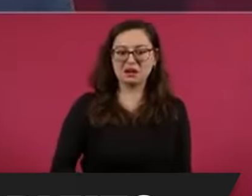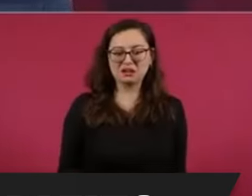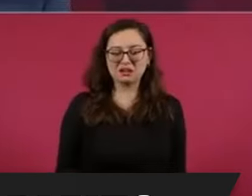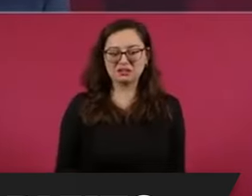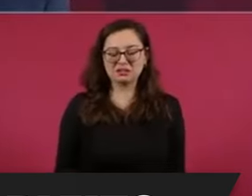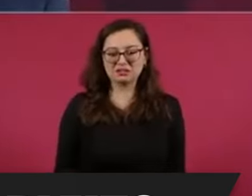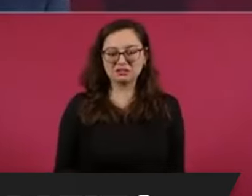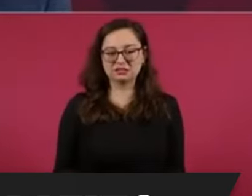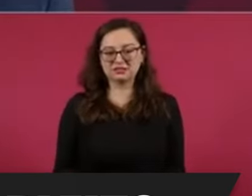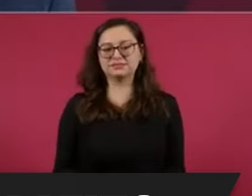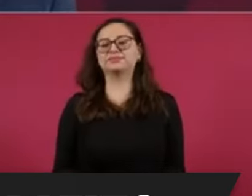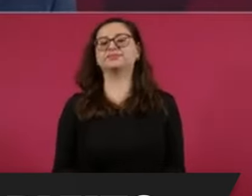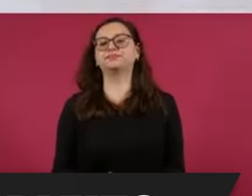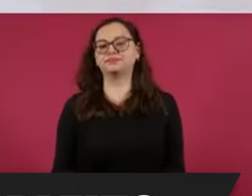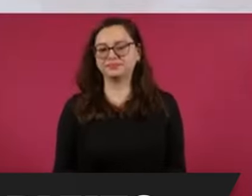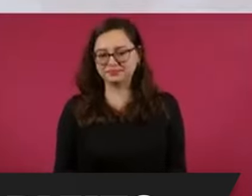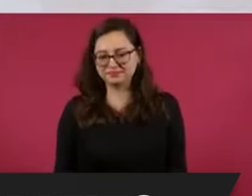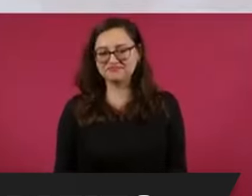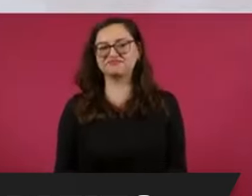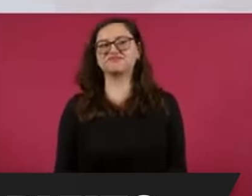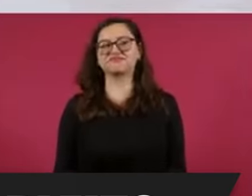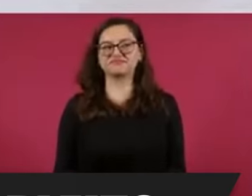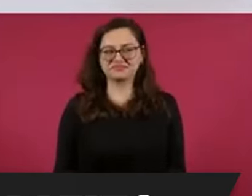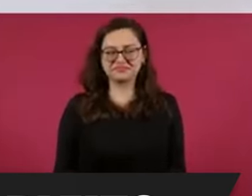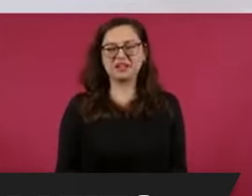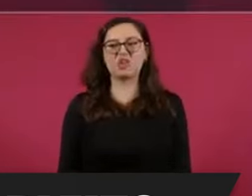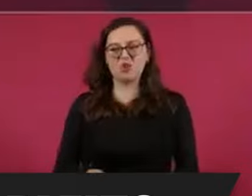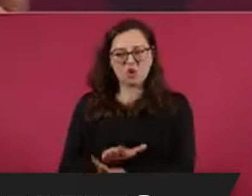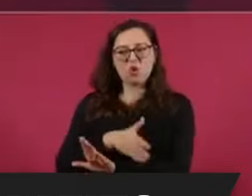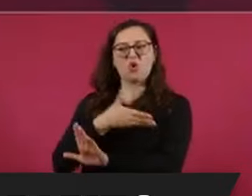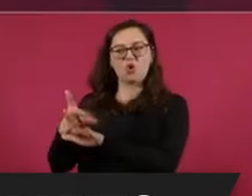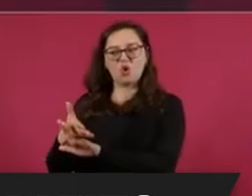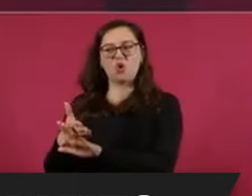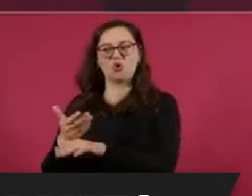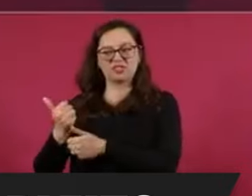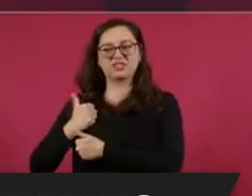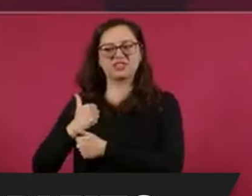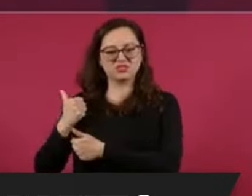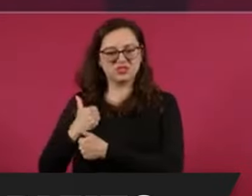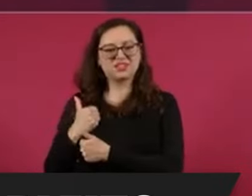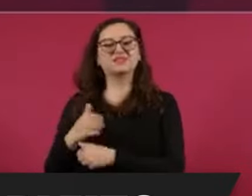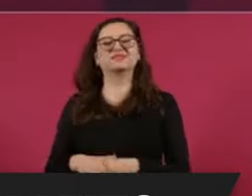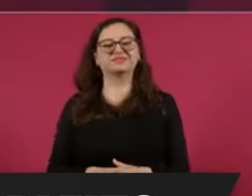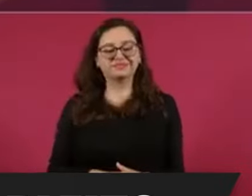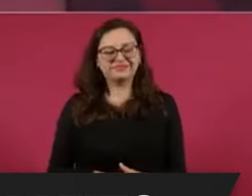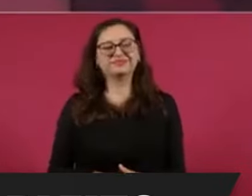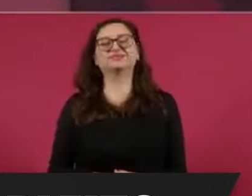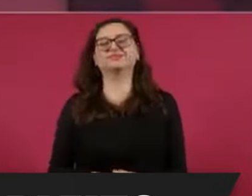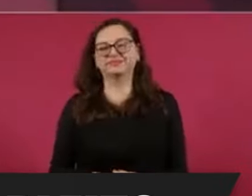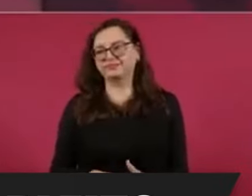Y como sabíamos que no nos iban a creer nuestros adversarios, porque estas